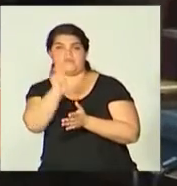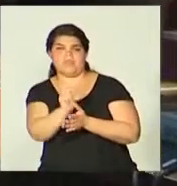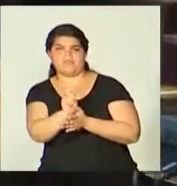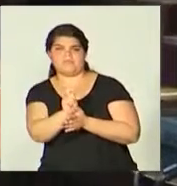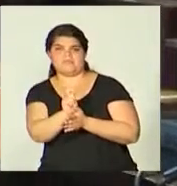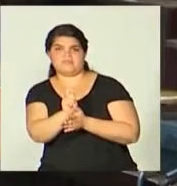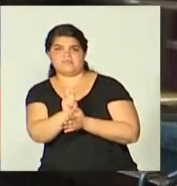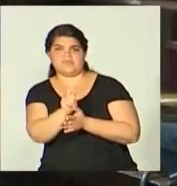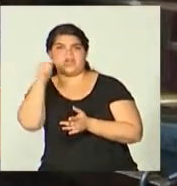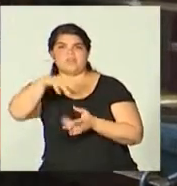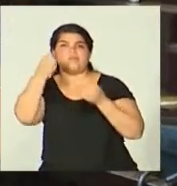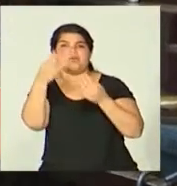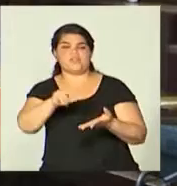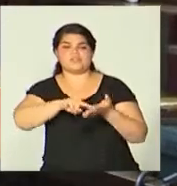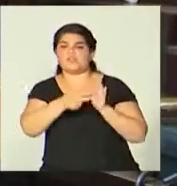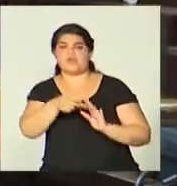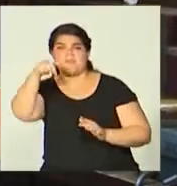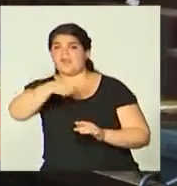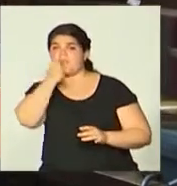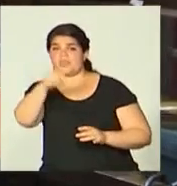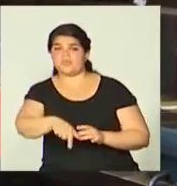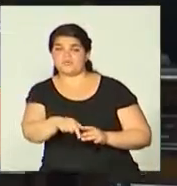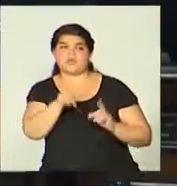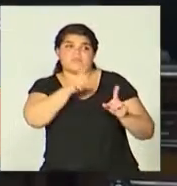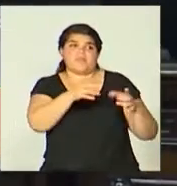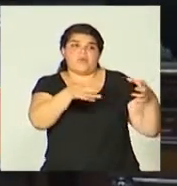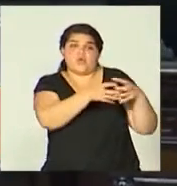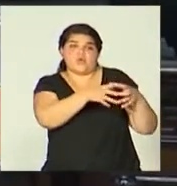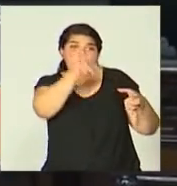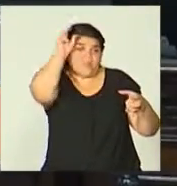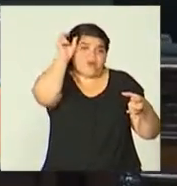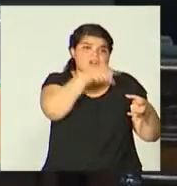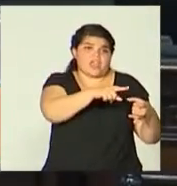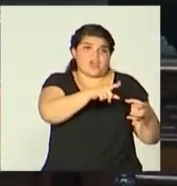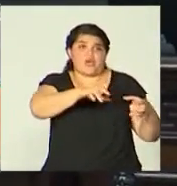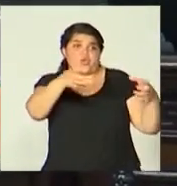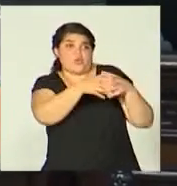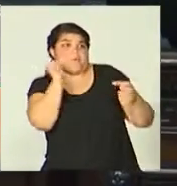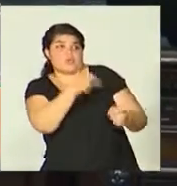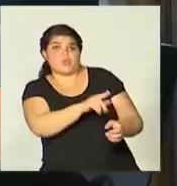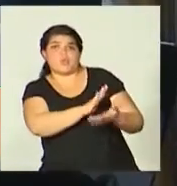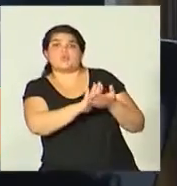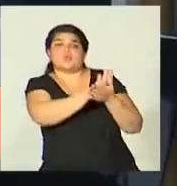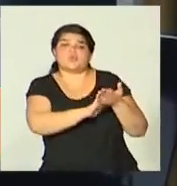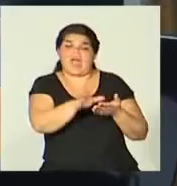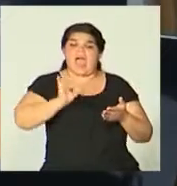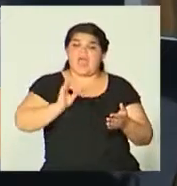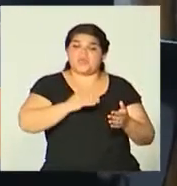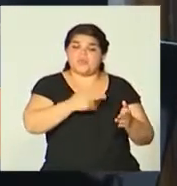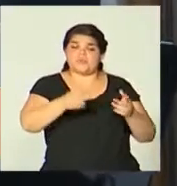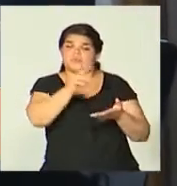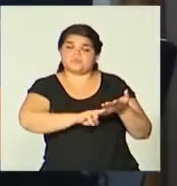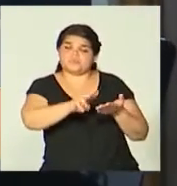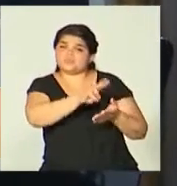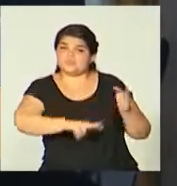la situación que Alfredo y el equipo que él designe van a tener que solucionar en los próximos años. Y